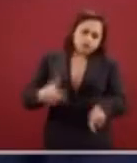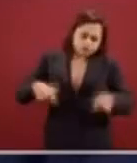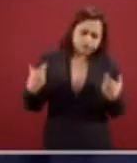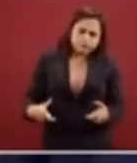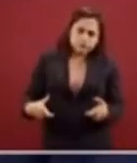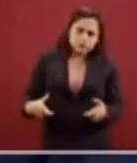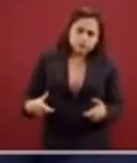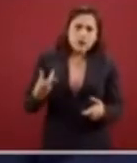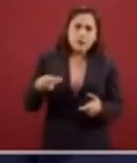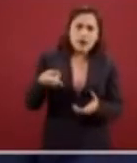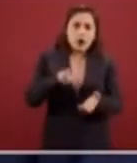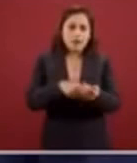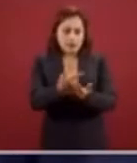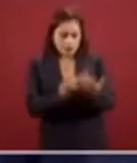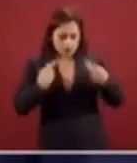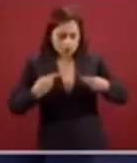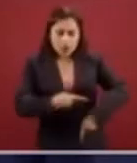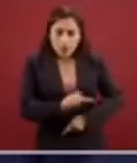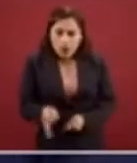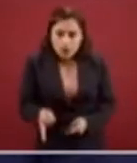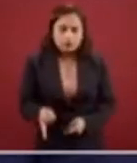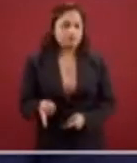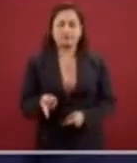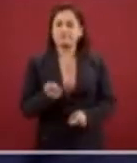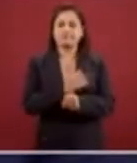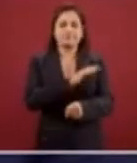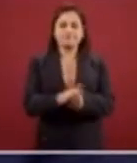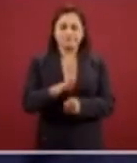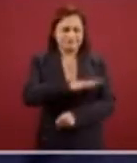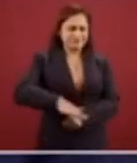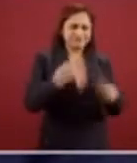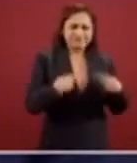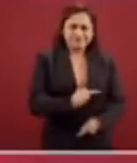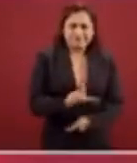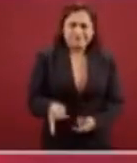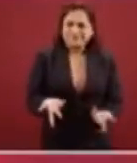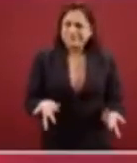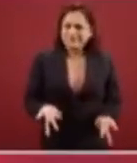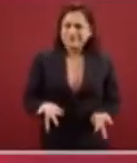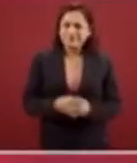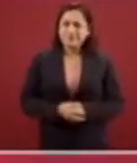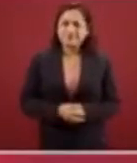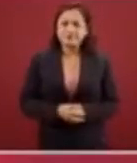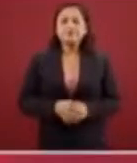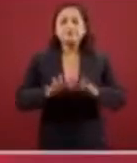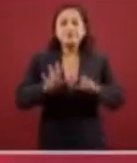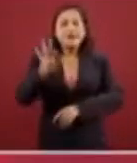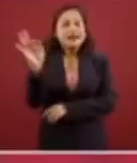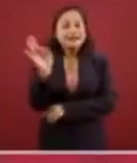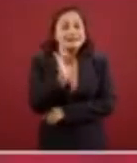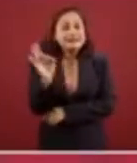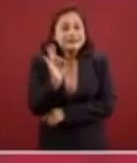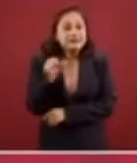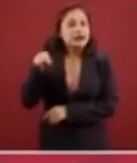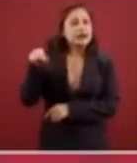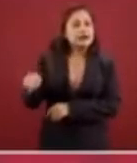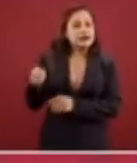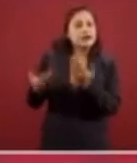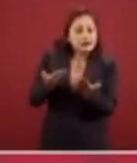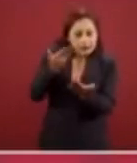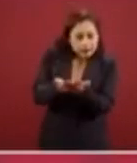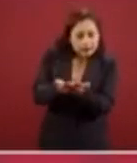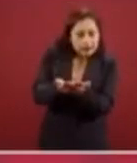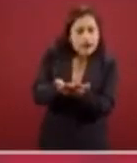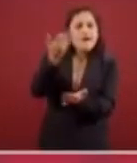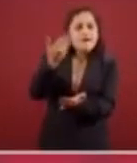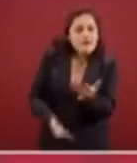votantes pobres con ciudadanos pobres absolutamente equivocado demagógico más